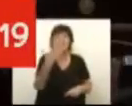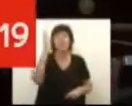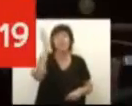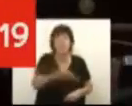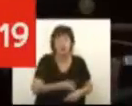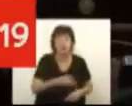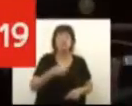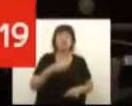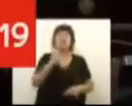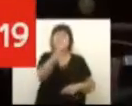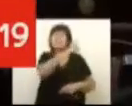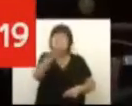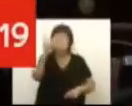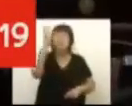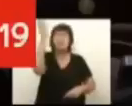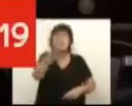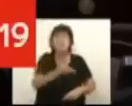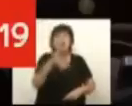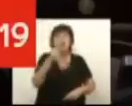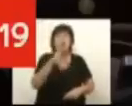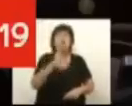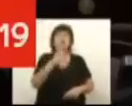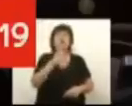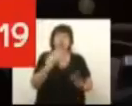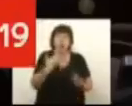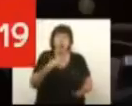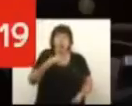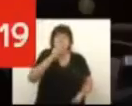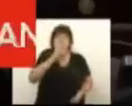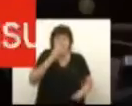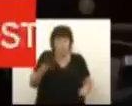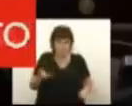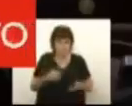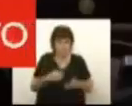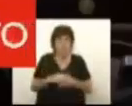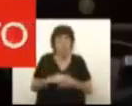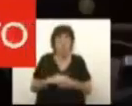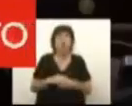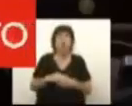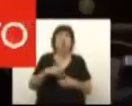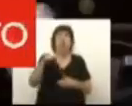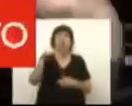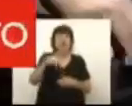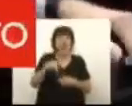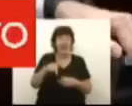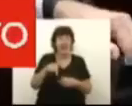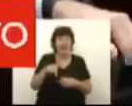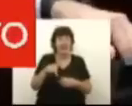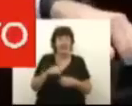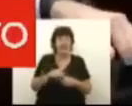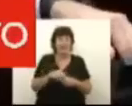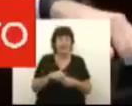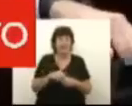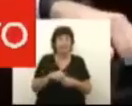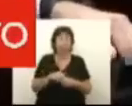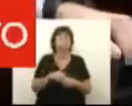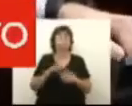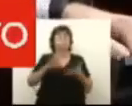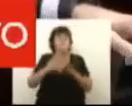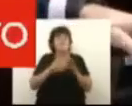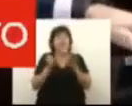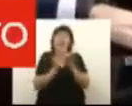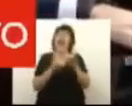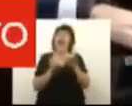por parte de camioneros para enfrentar este presupuesto, o de otros gremios, ¿no?, de la corriente federal. Los sectores que son oposición o que